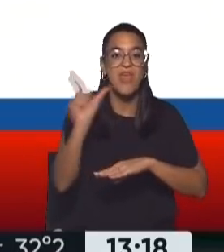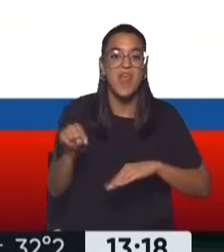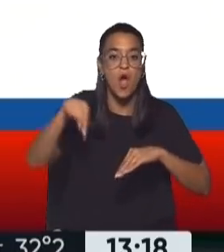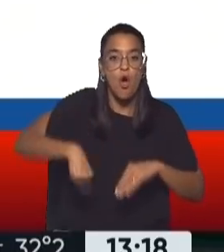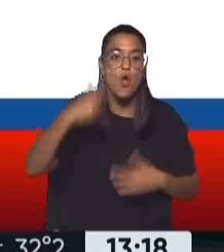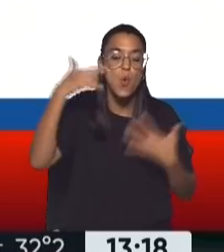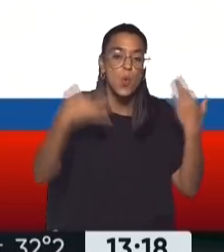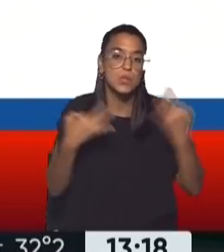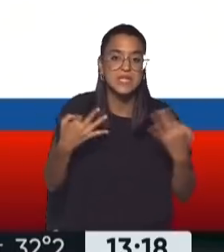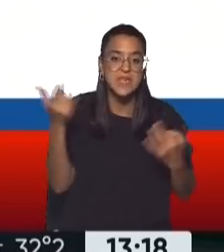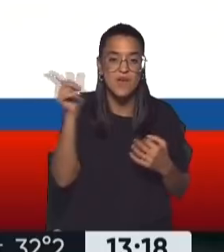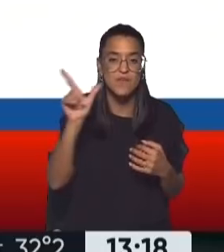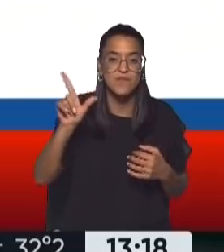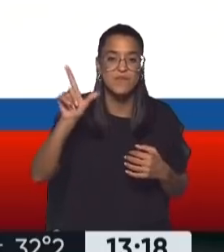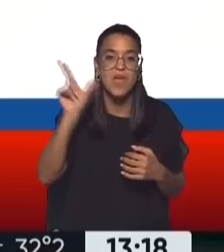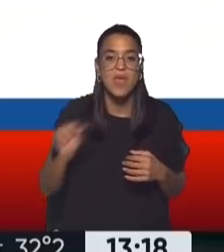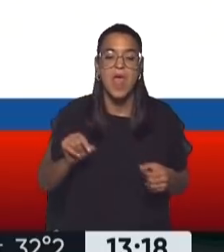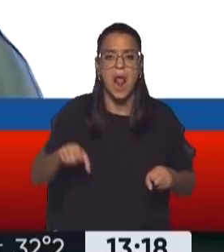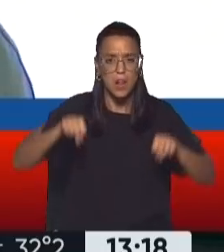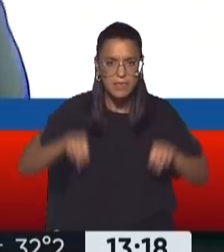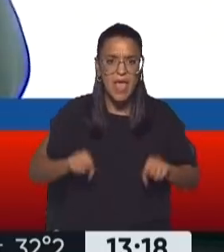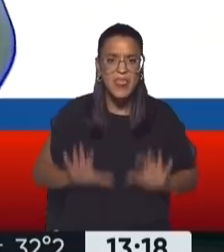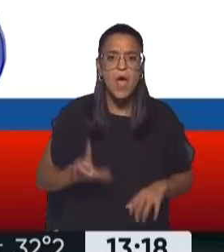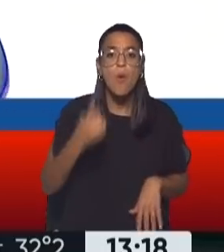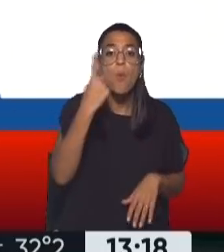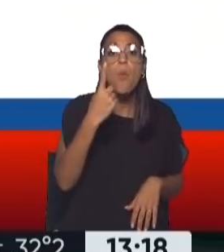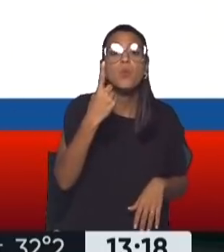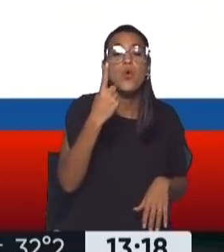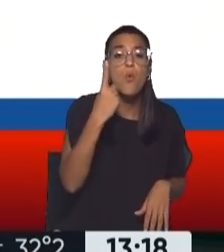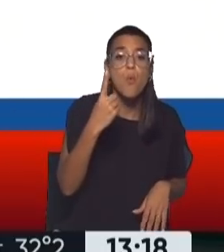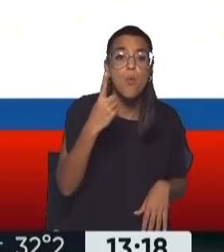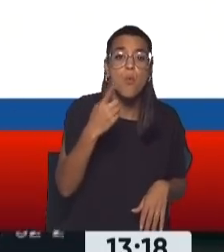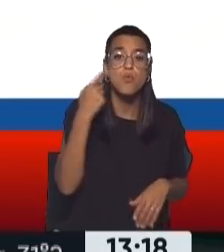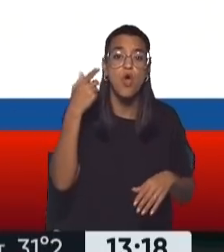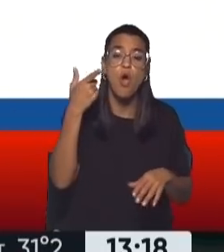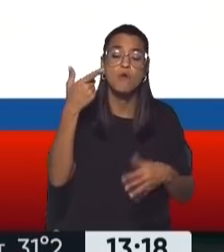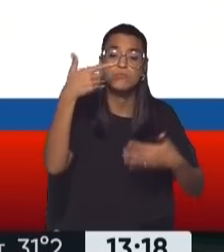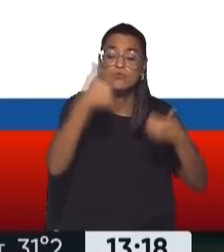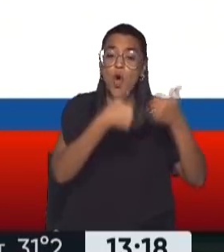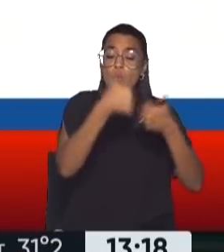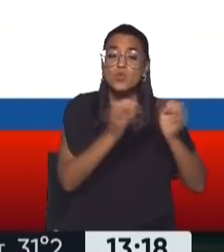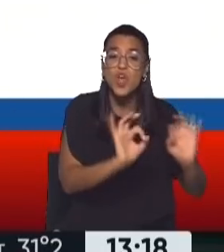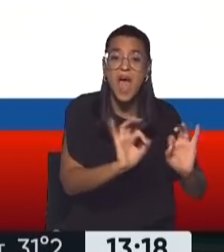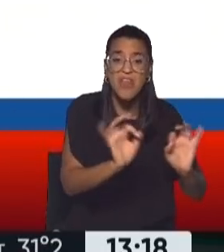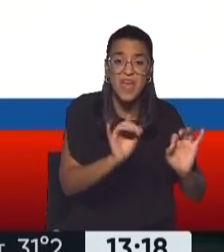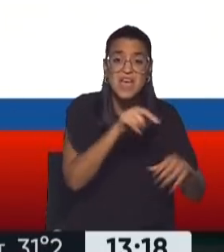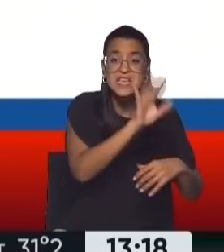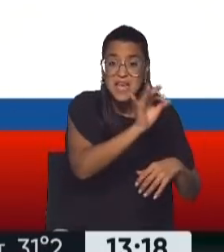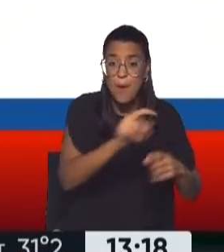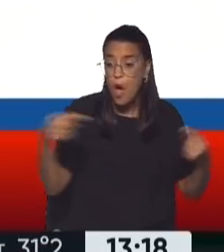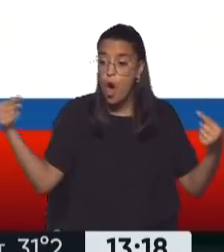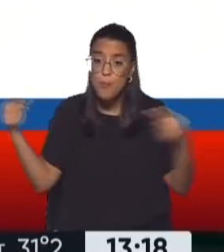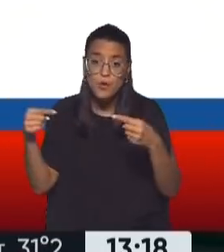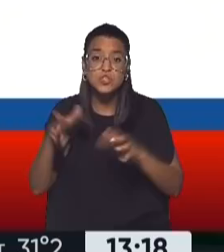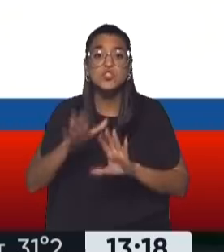la justicia federal, agarrados a su sillón. No, uno de ellos ni siquiera se animó a concursar y está sabiendo que la